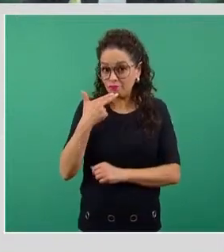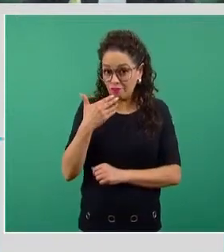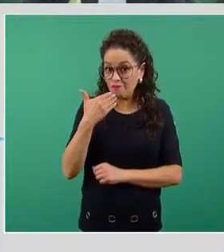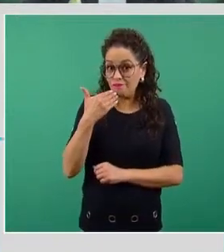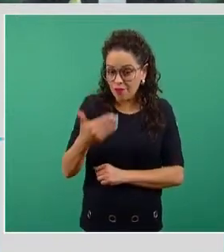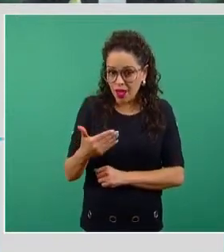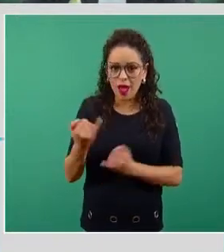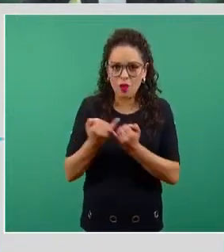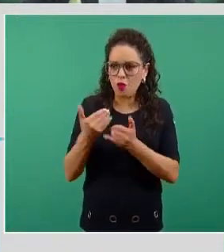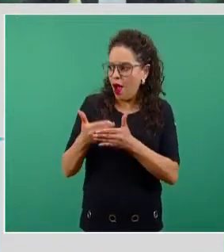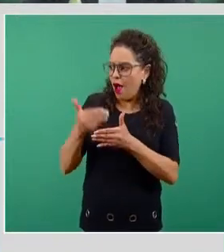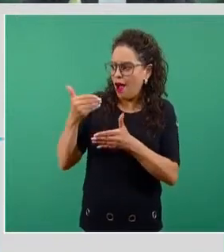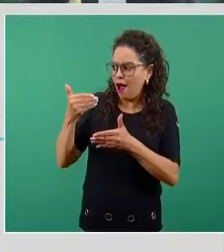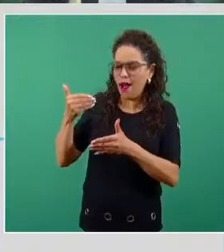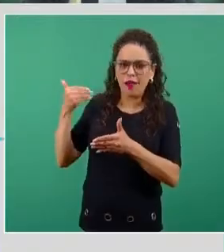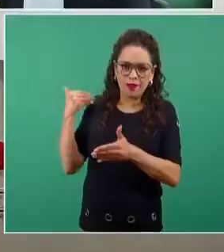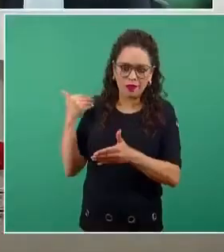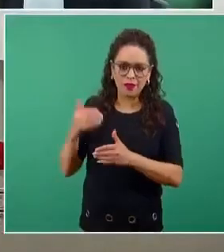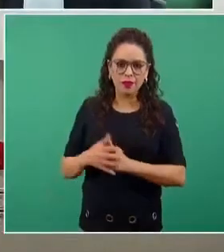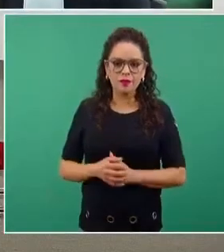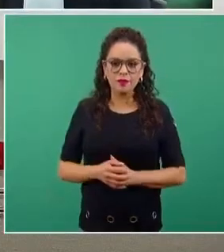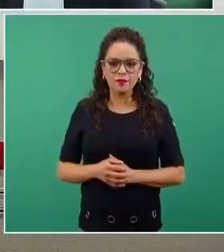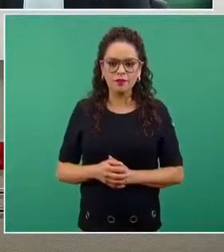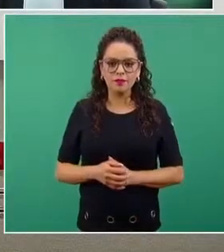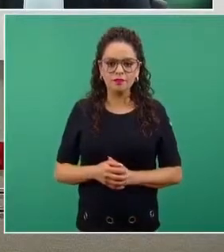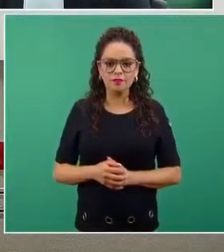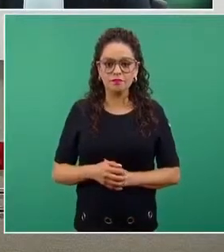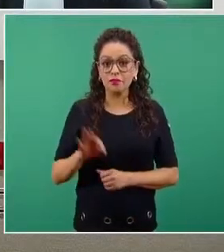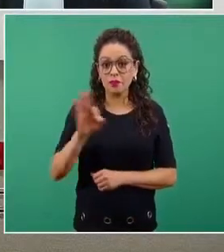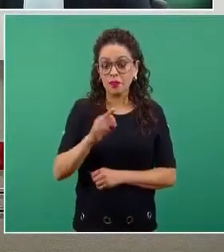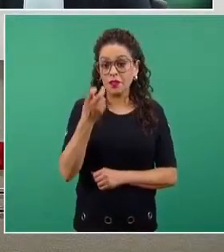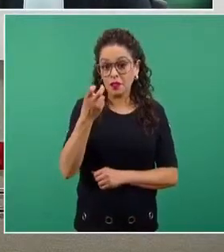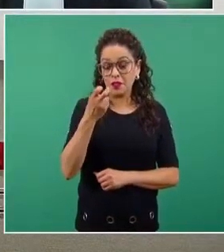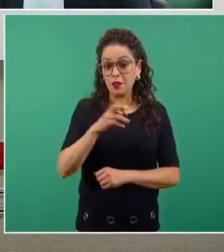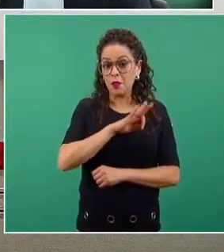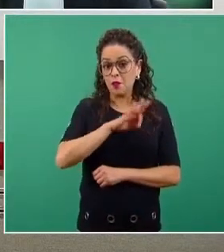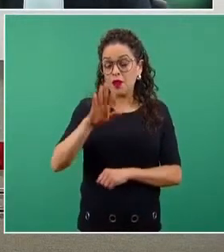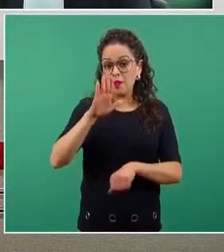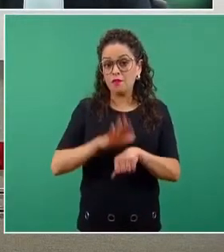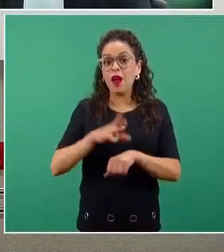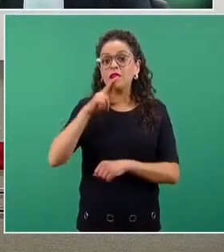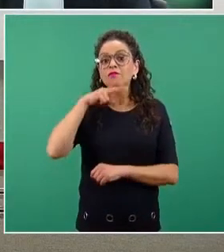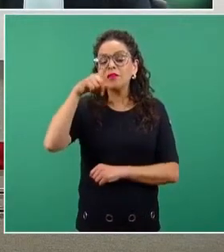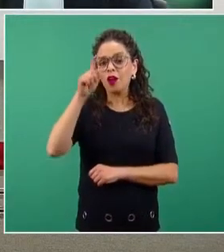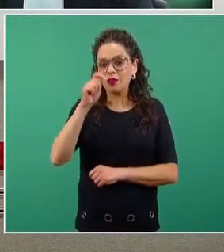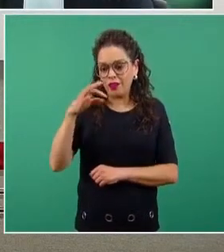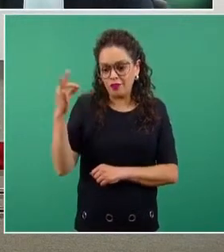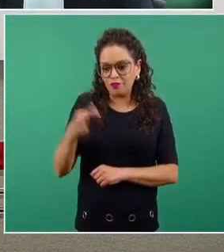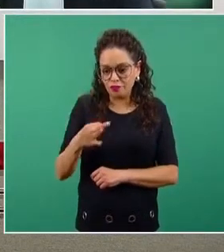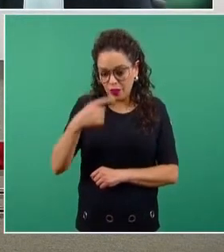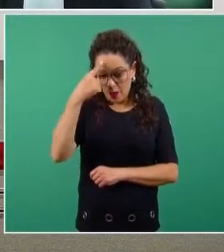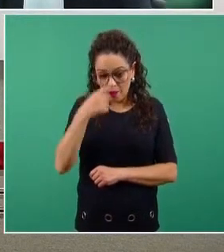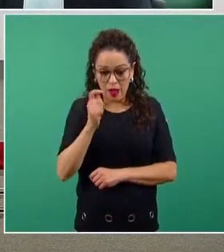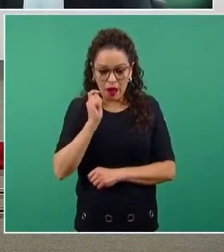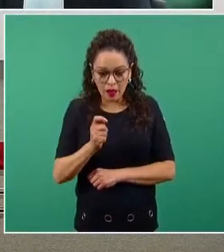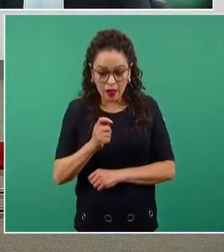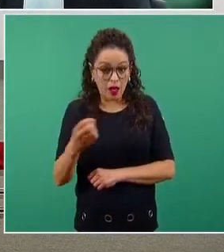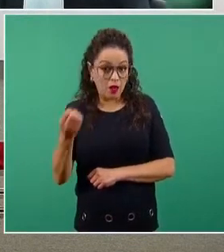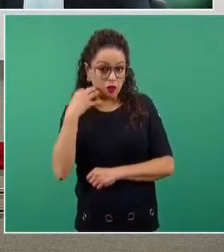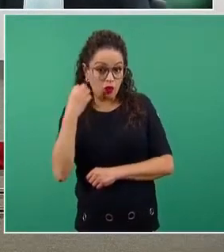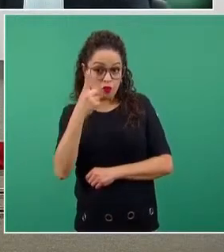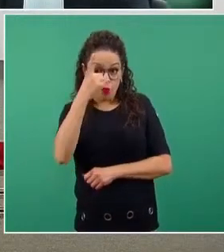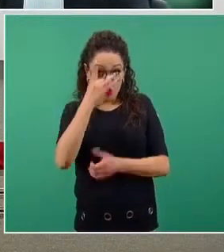está funcionando y cómo esto podría tener pues una mejor eficiencia, no solo de la conferencia, sino también